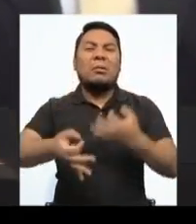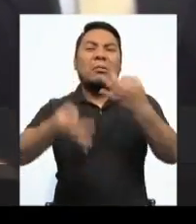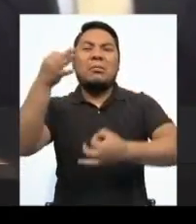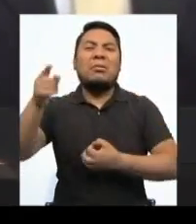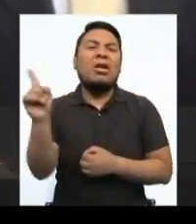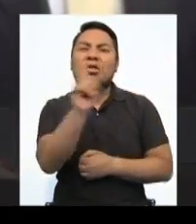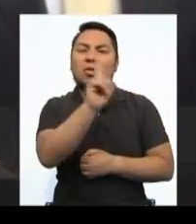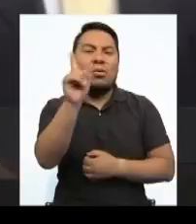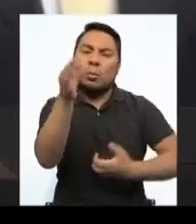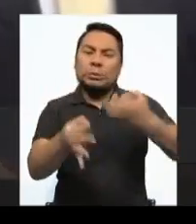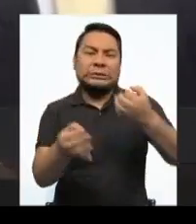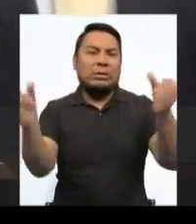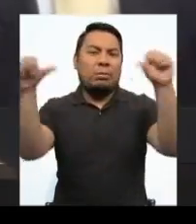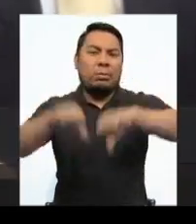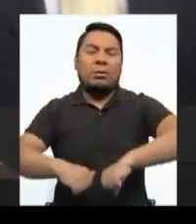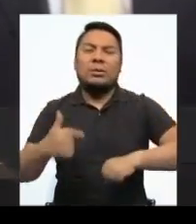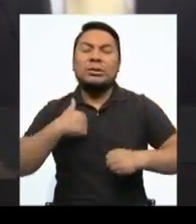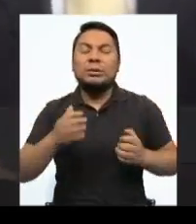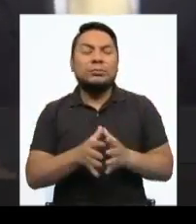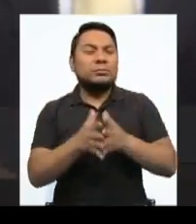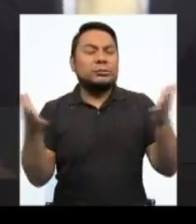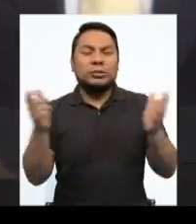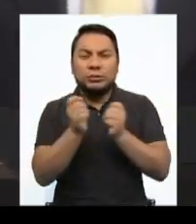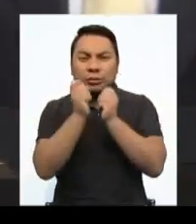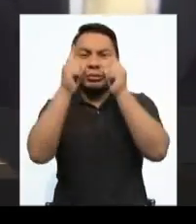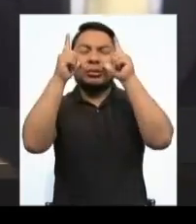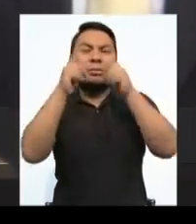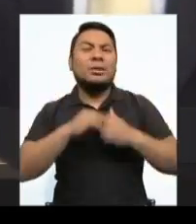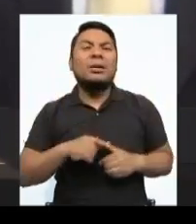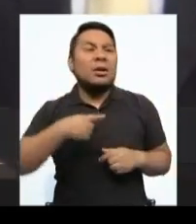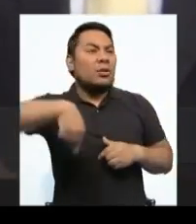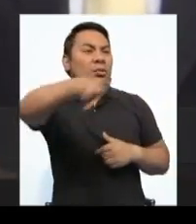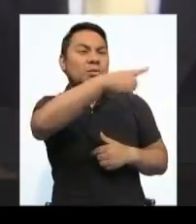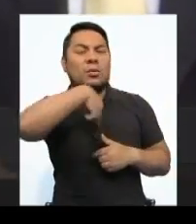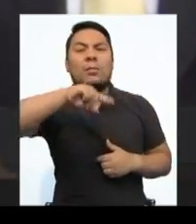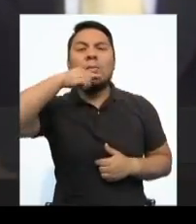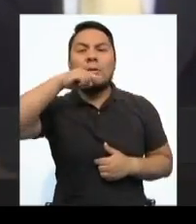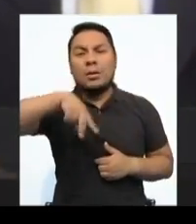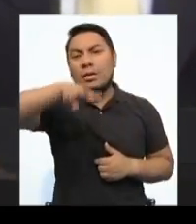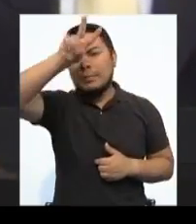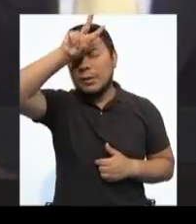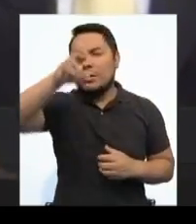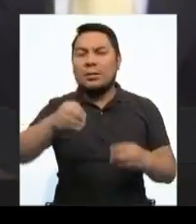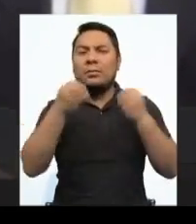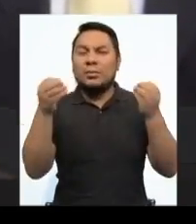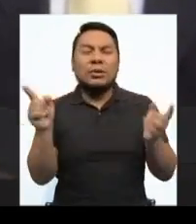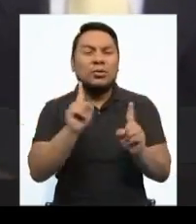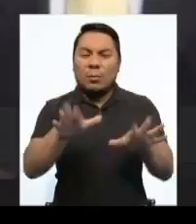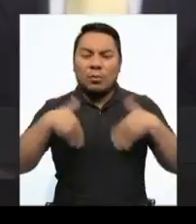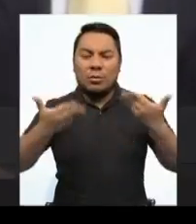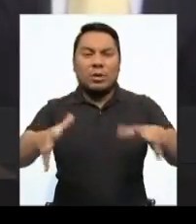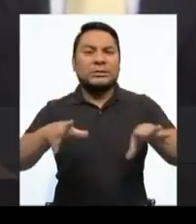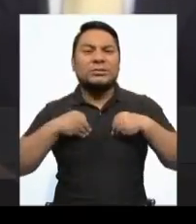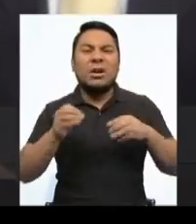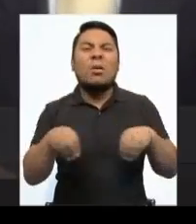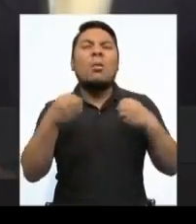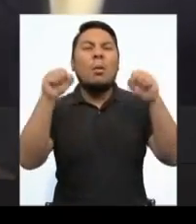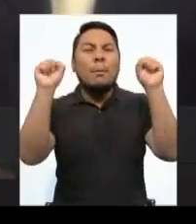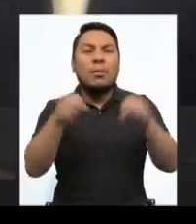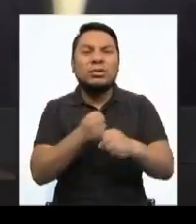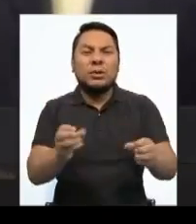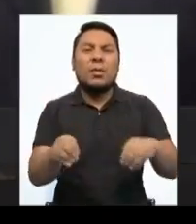de Injusticia y me siento muy indignada en nombre de todas las mujeres del Perú porque es inconcebible cómo puede ser